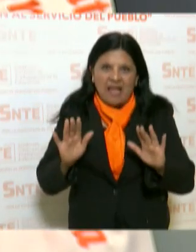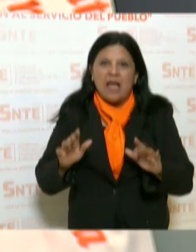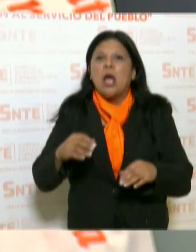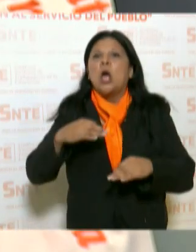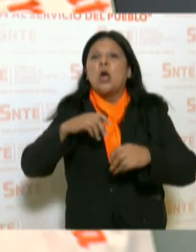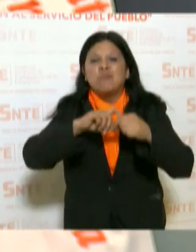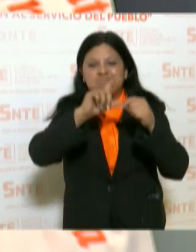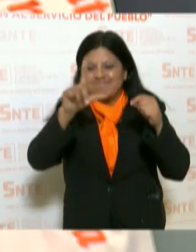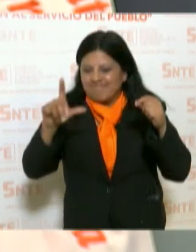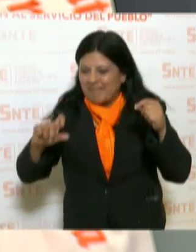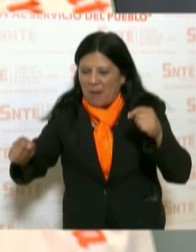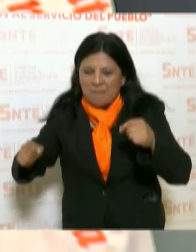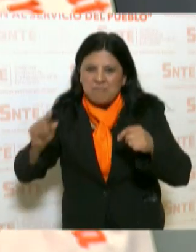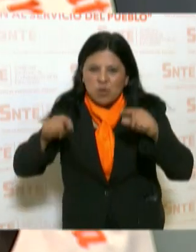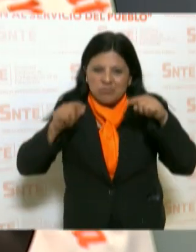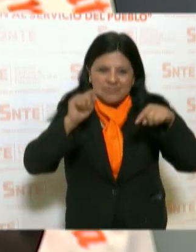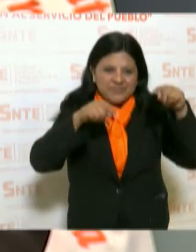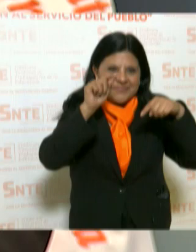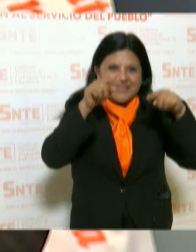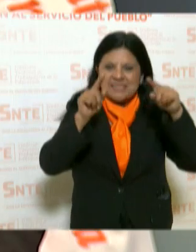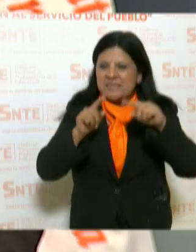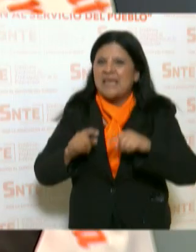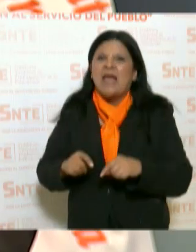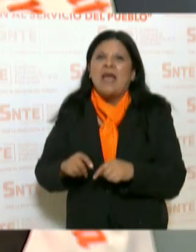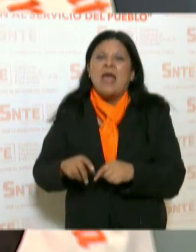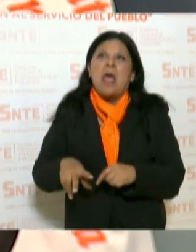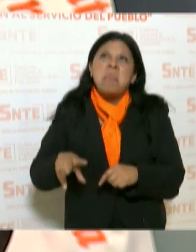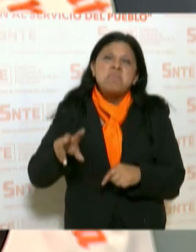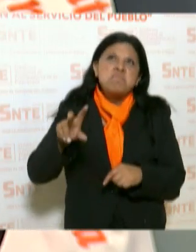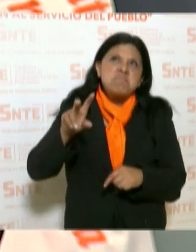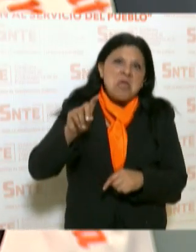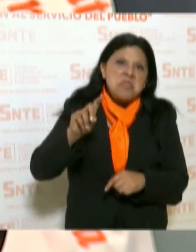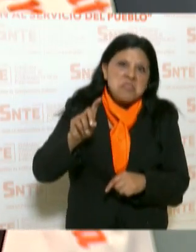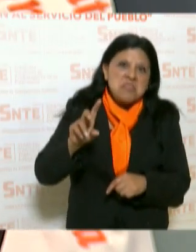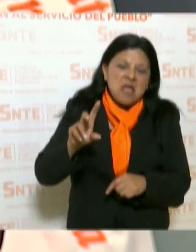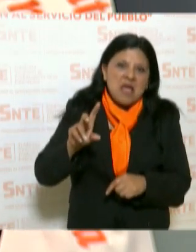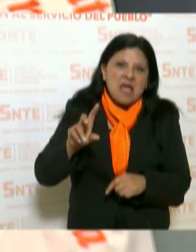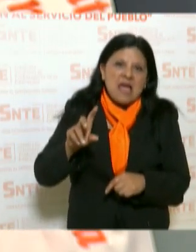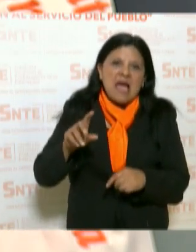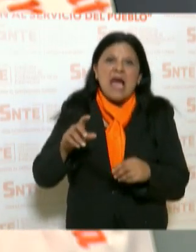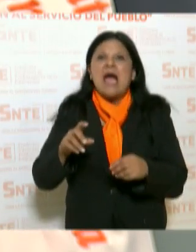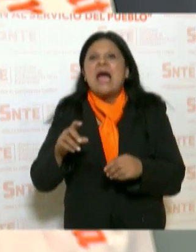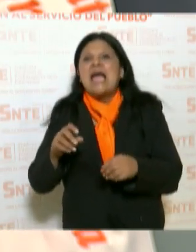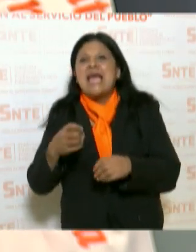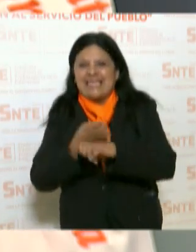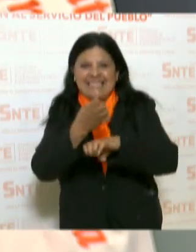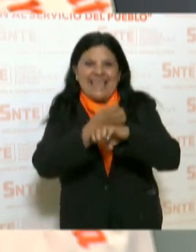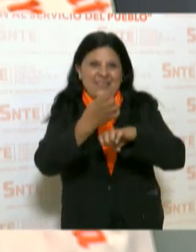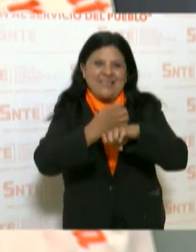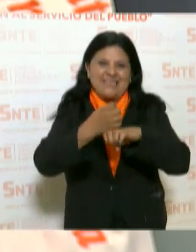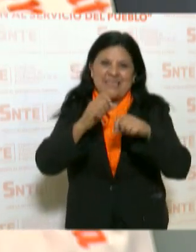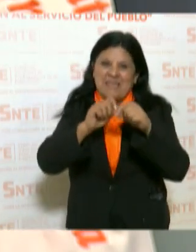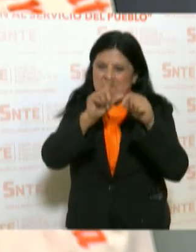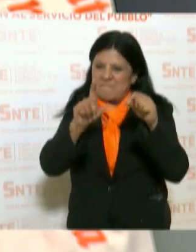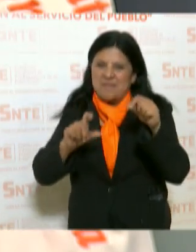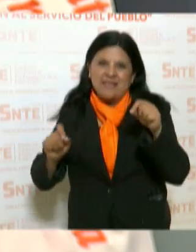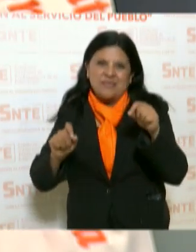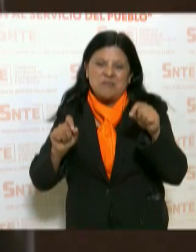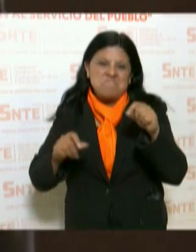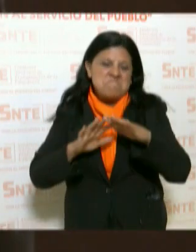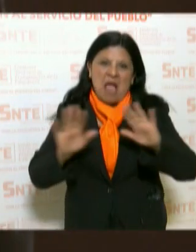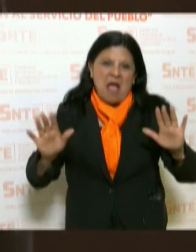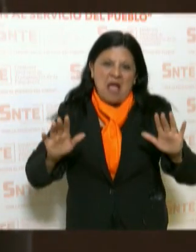distribuirlos en 30 de los 32 estados del